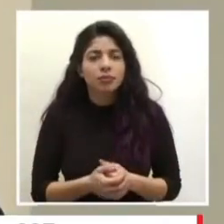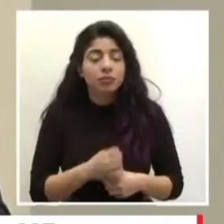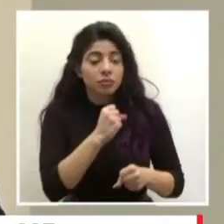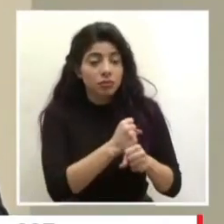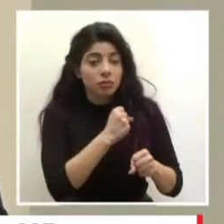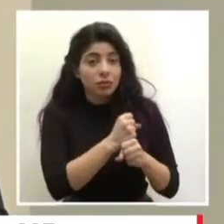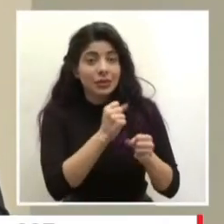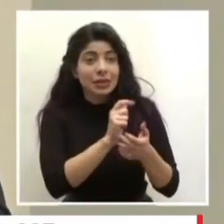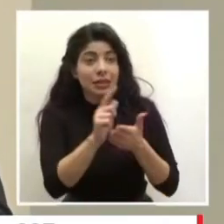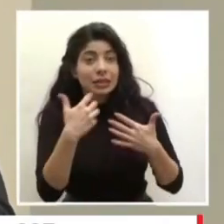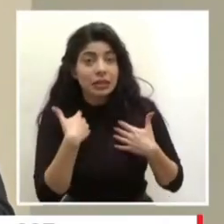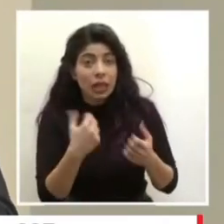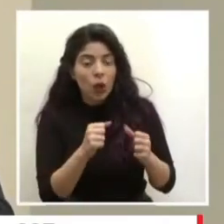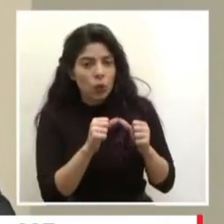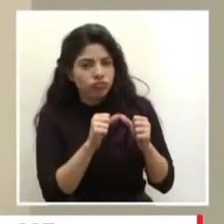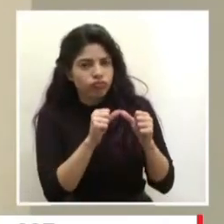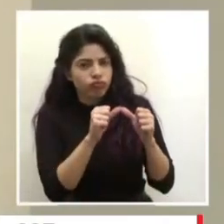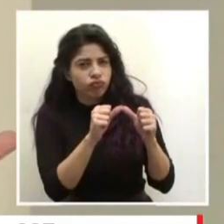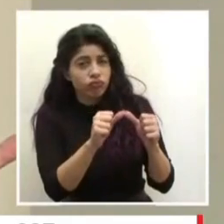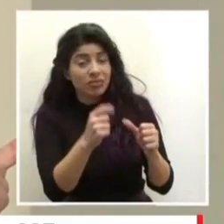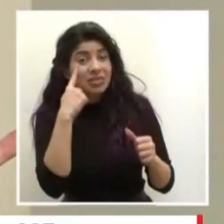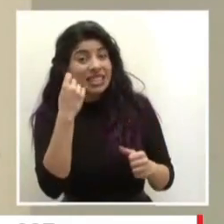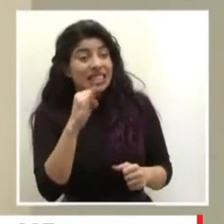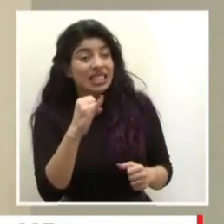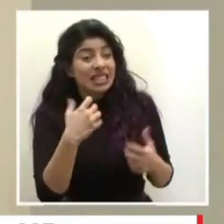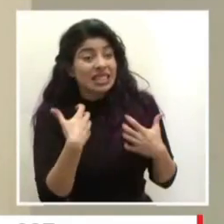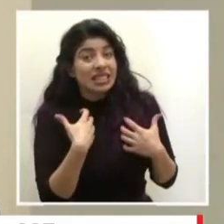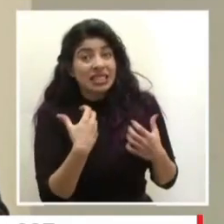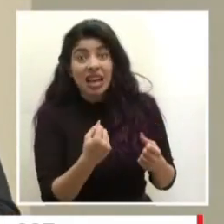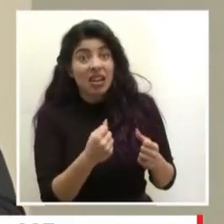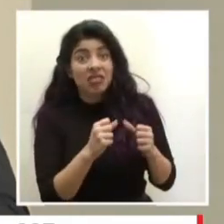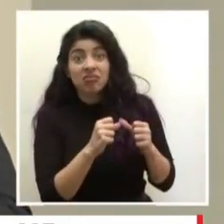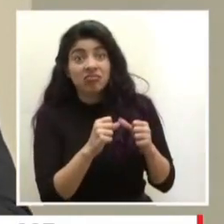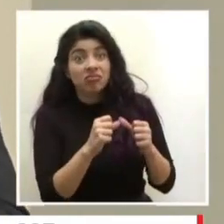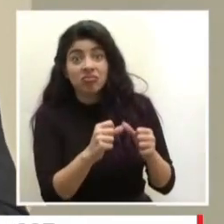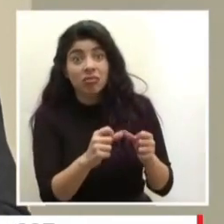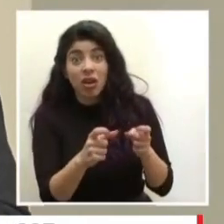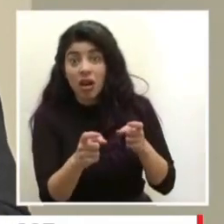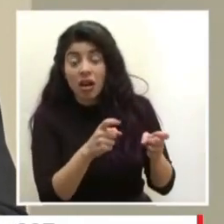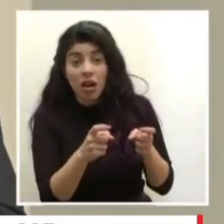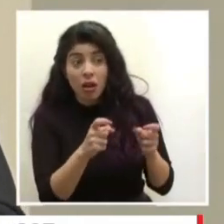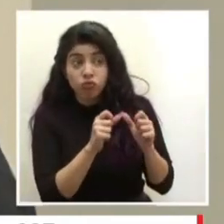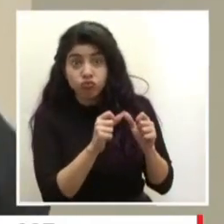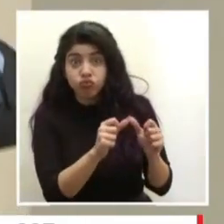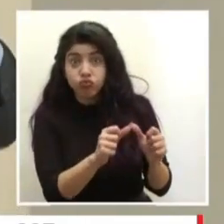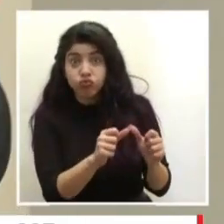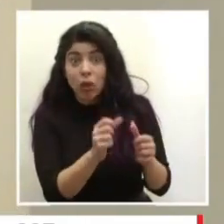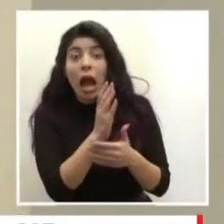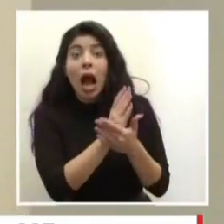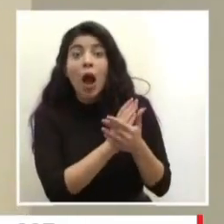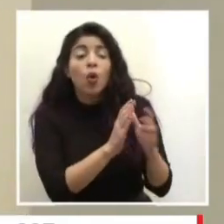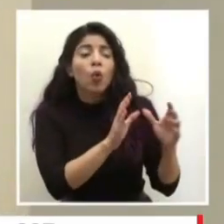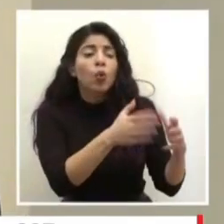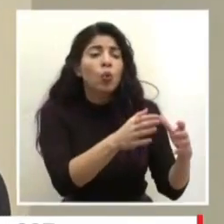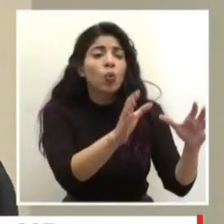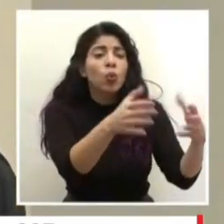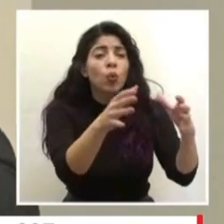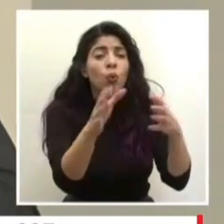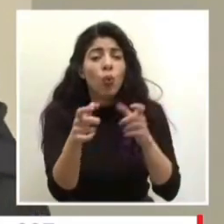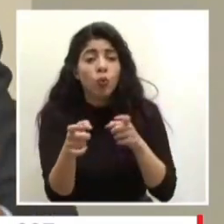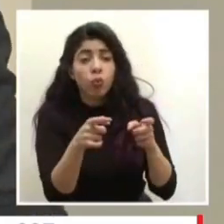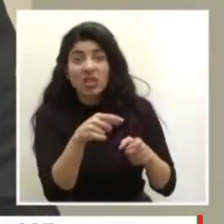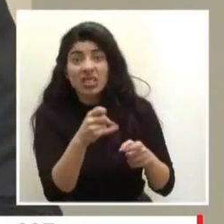trabajo en la parte sanitaria, porque si la parte sanitaria no sigue bajo el control que se tiene, aunque sea focalizado,